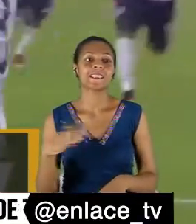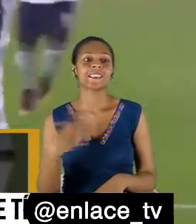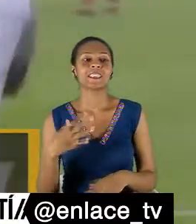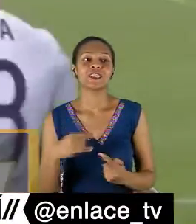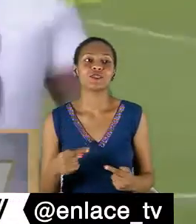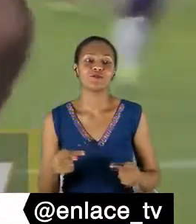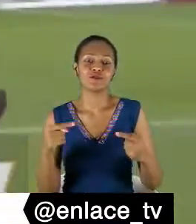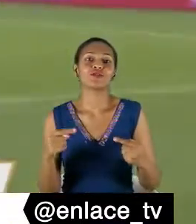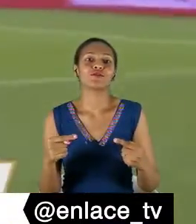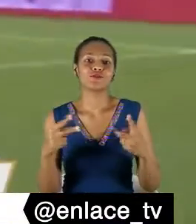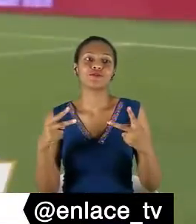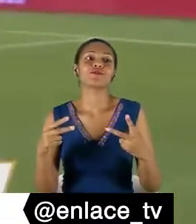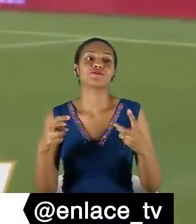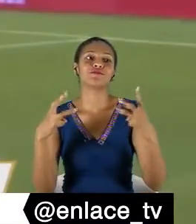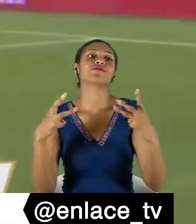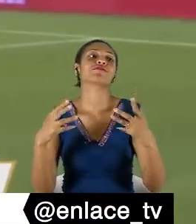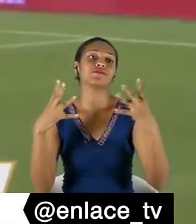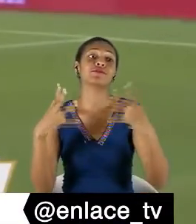entre Incas y Cafeteros.